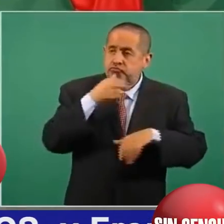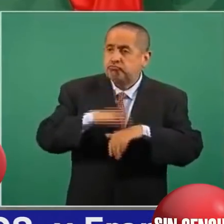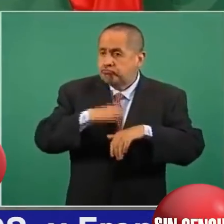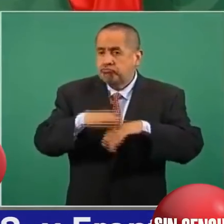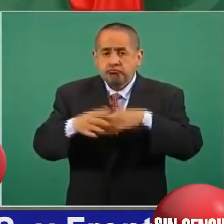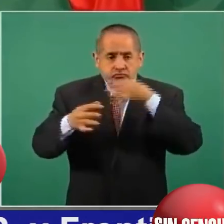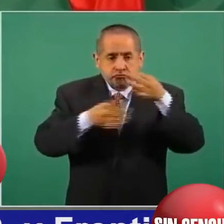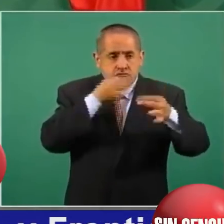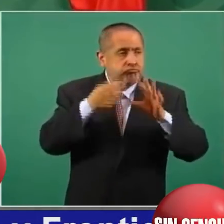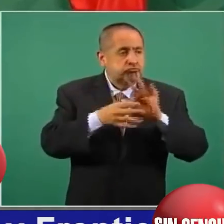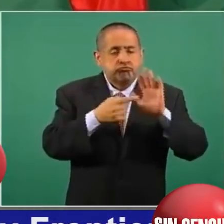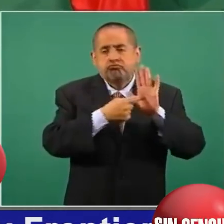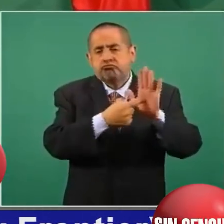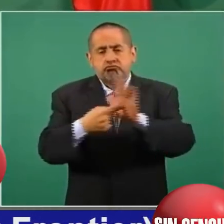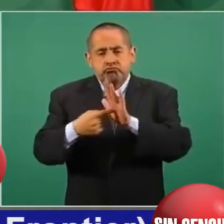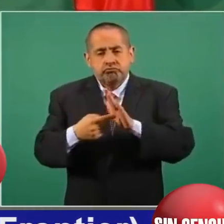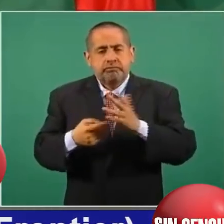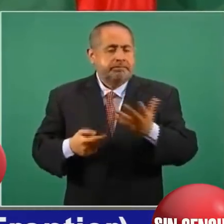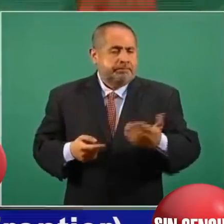porque pues esto